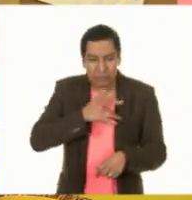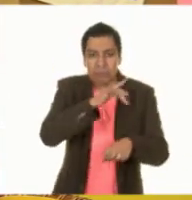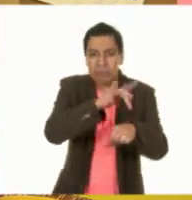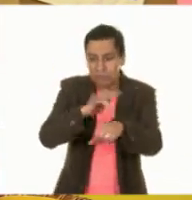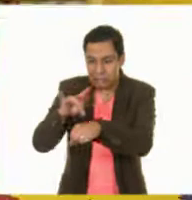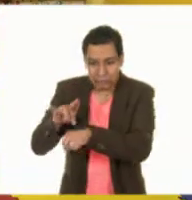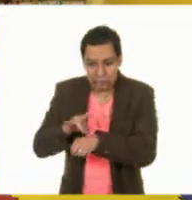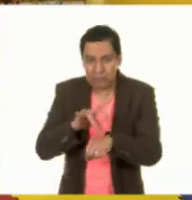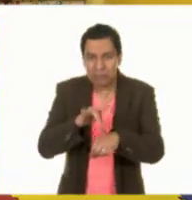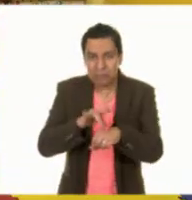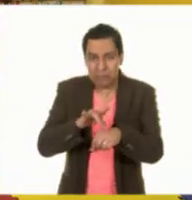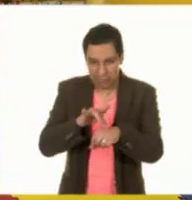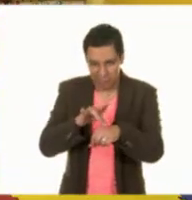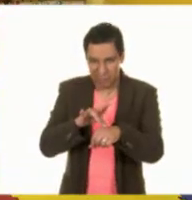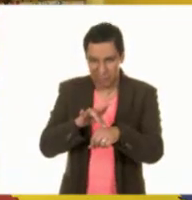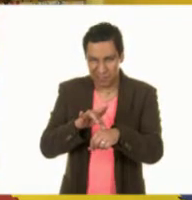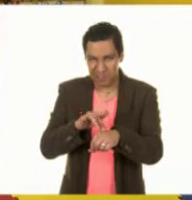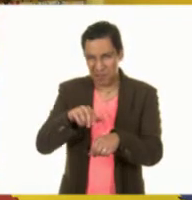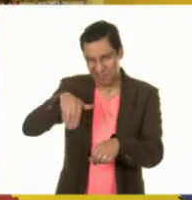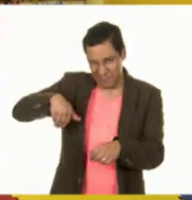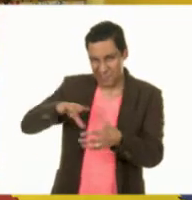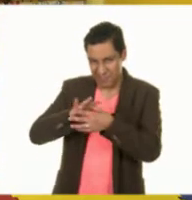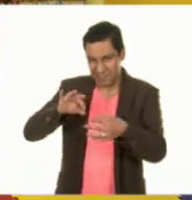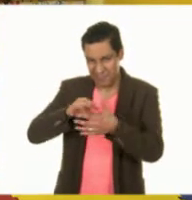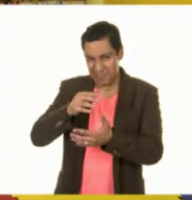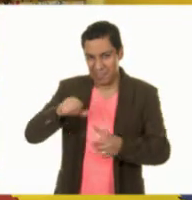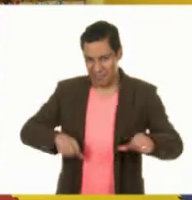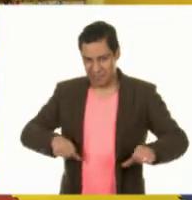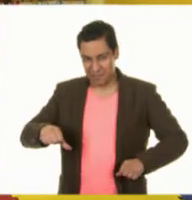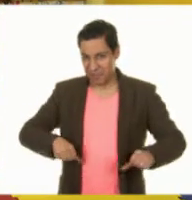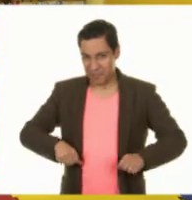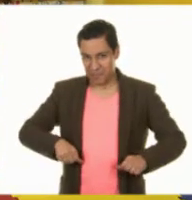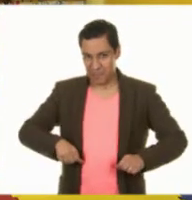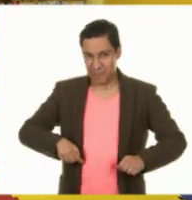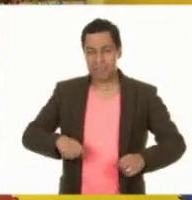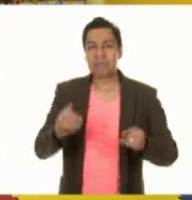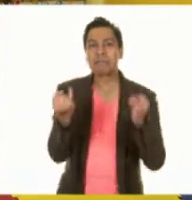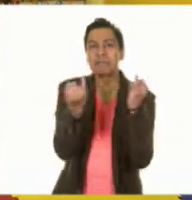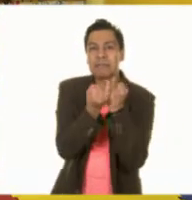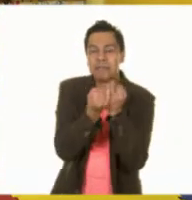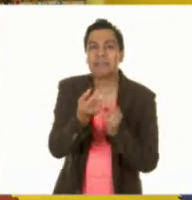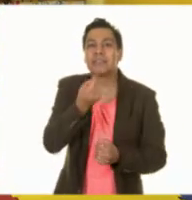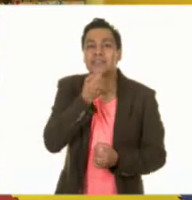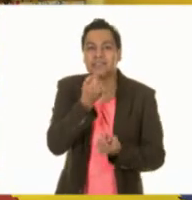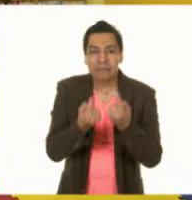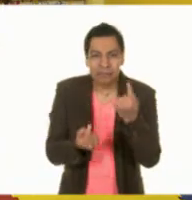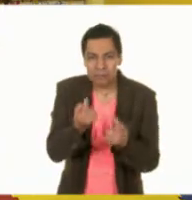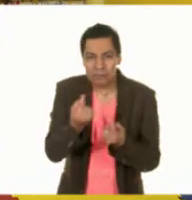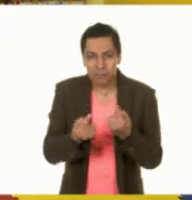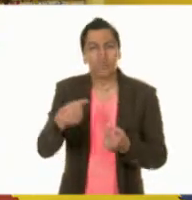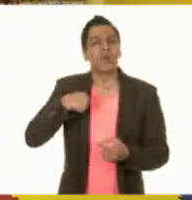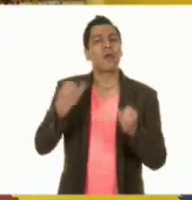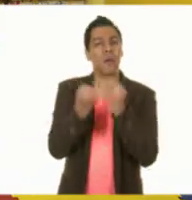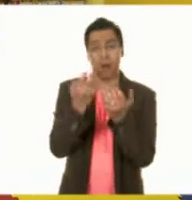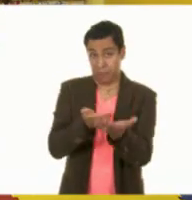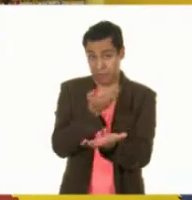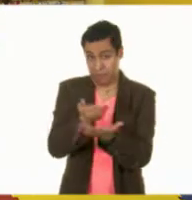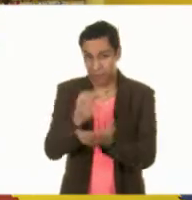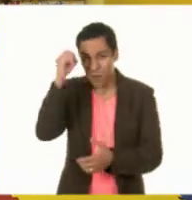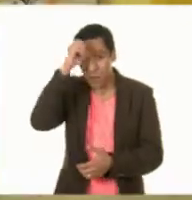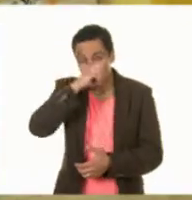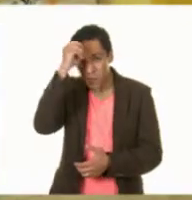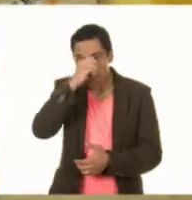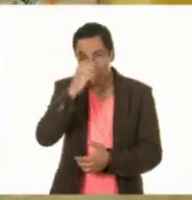por nosotros, como las que hicimos hace un momento. Definitivamente tengo varias ideas en mente para disfrutar con mi